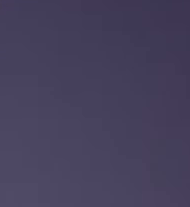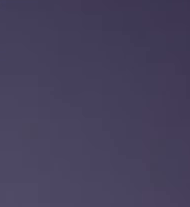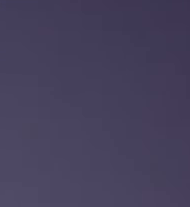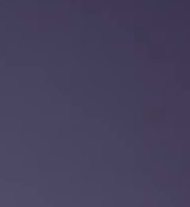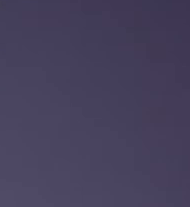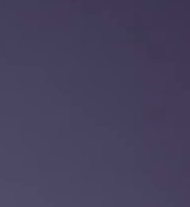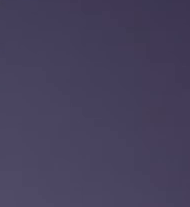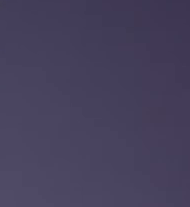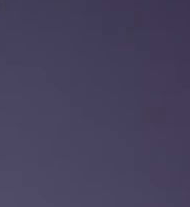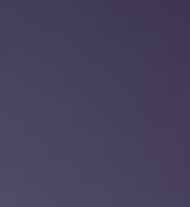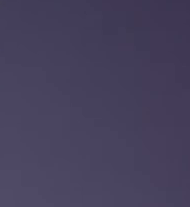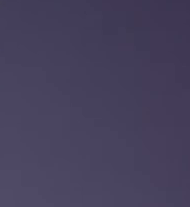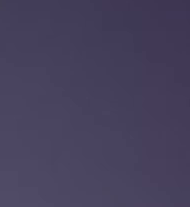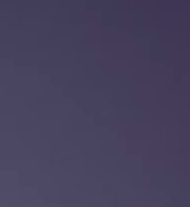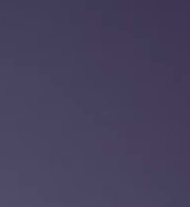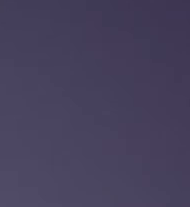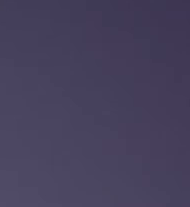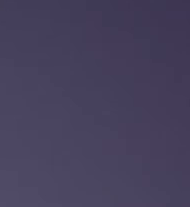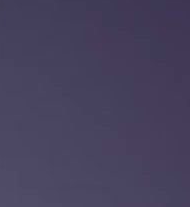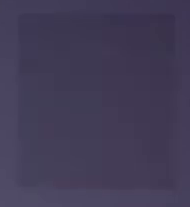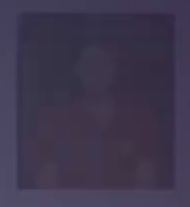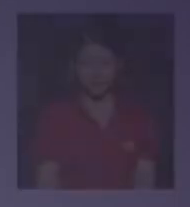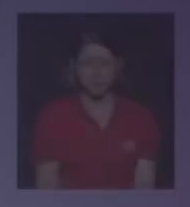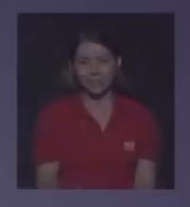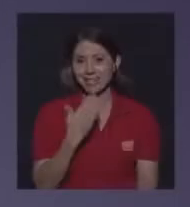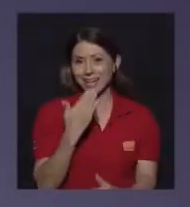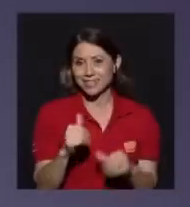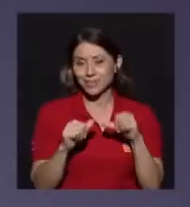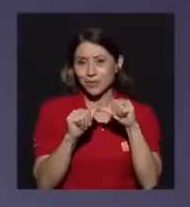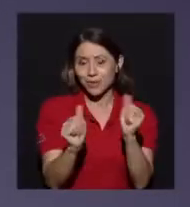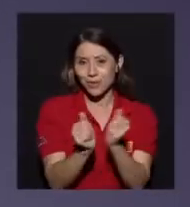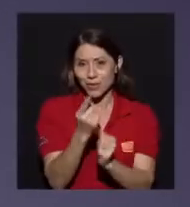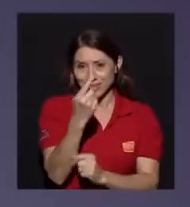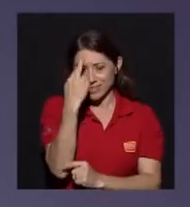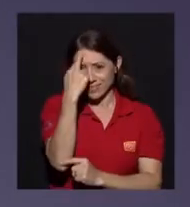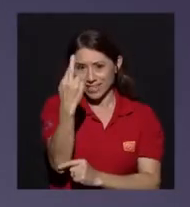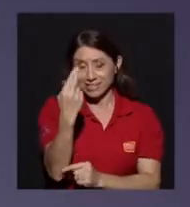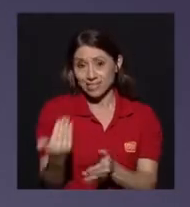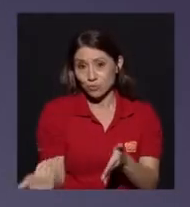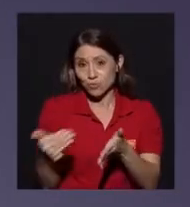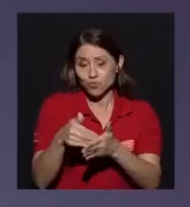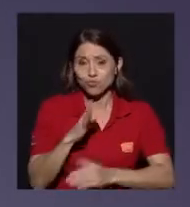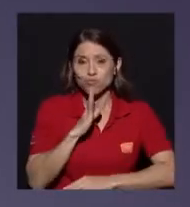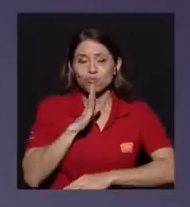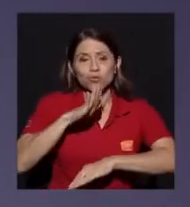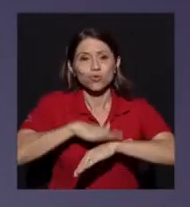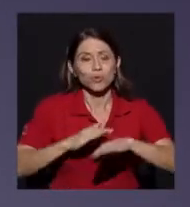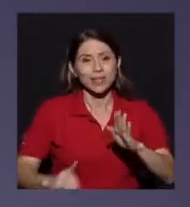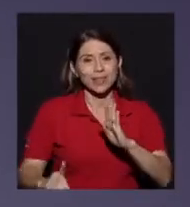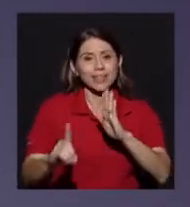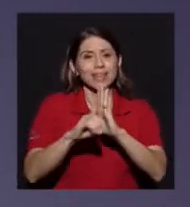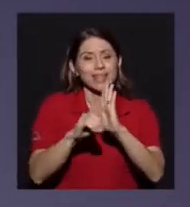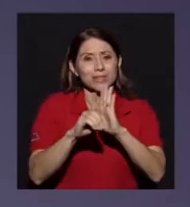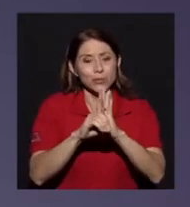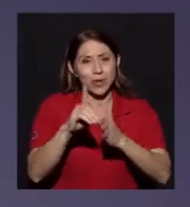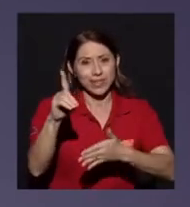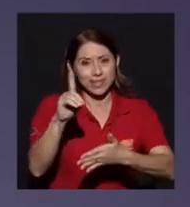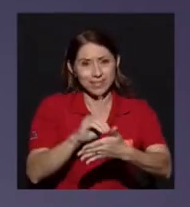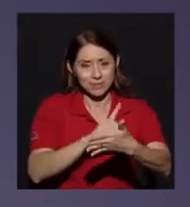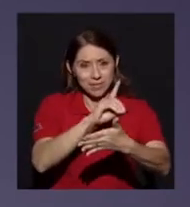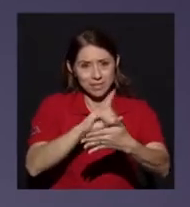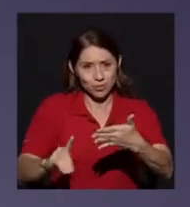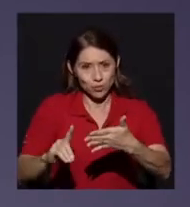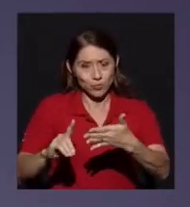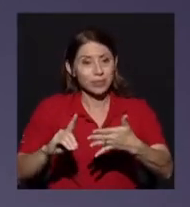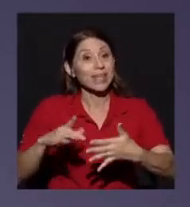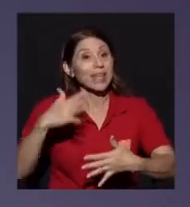gracias por quedarse con irreverencias estamos de regreso y estamos hablando sobre el derecho a discriminación que